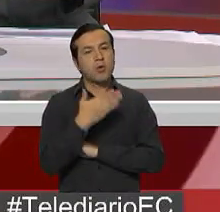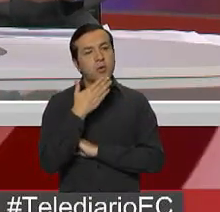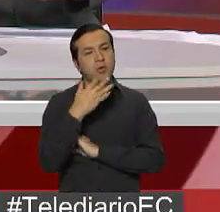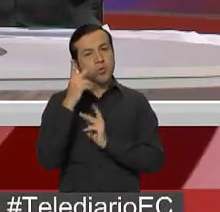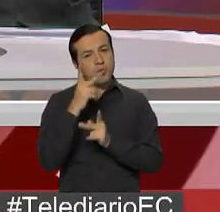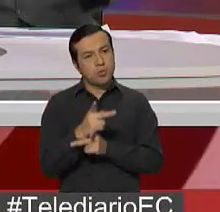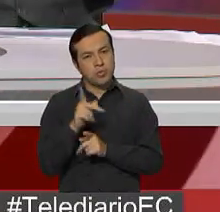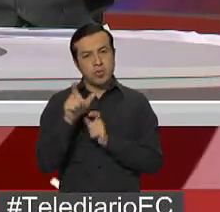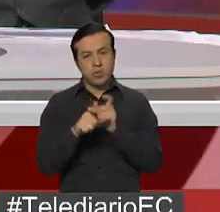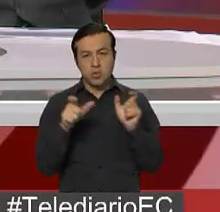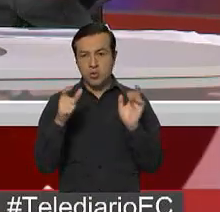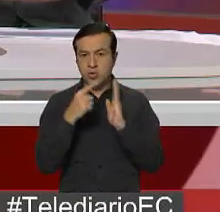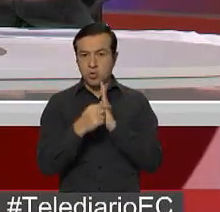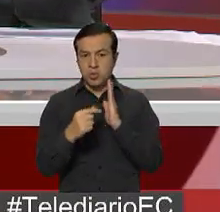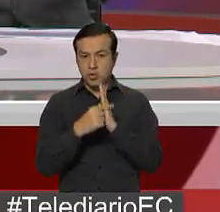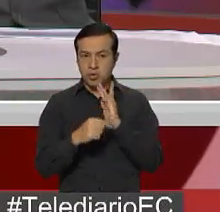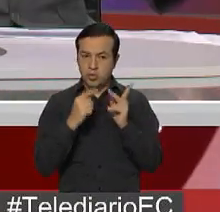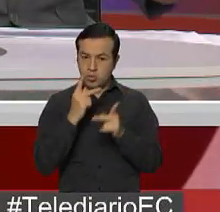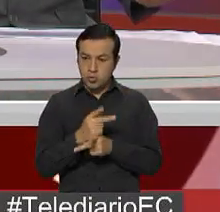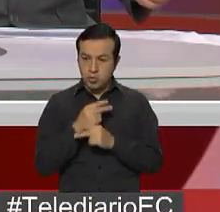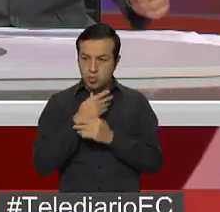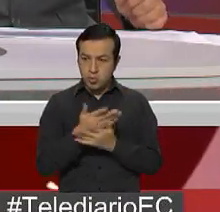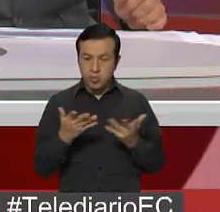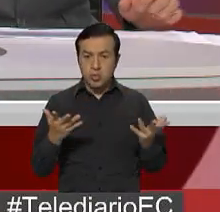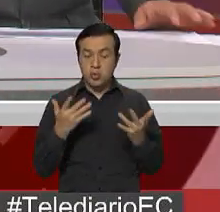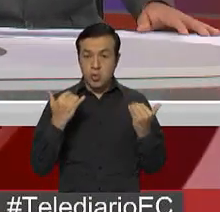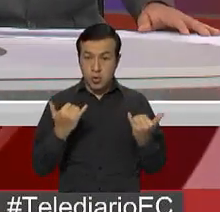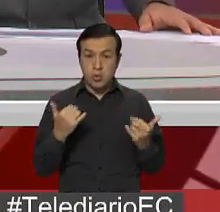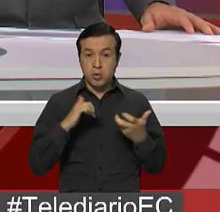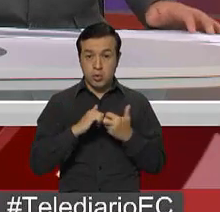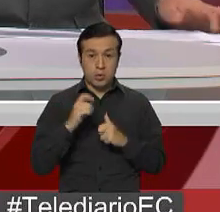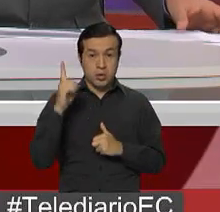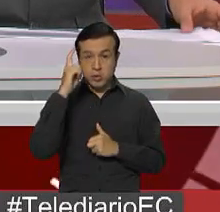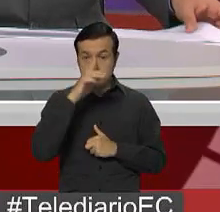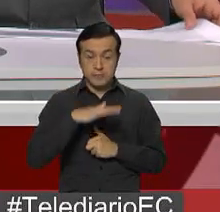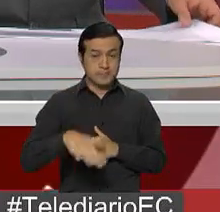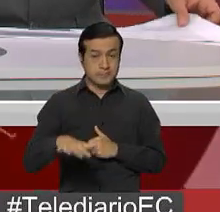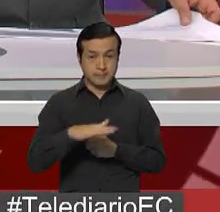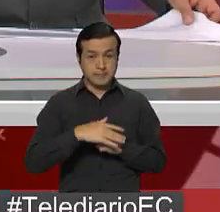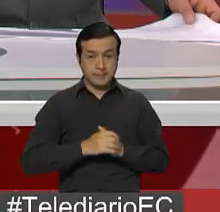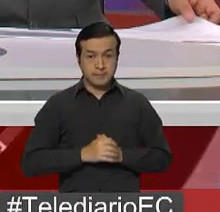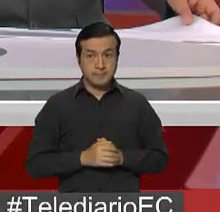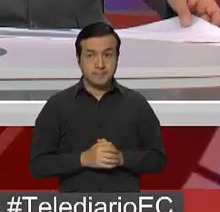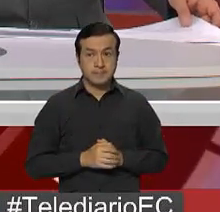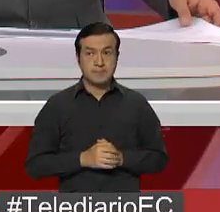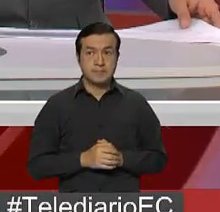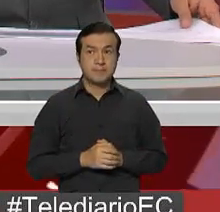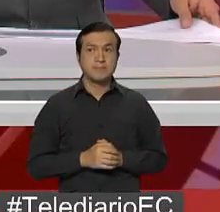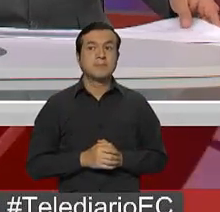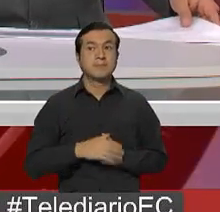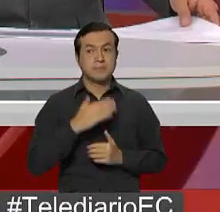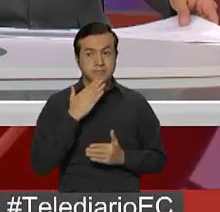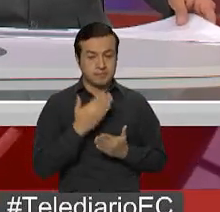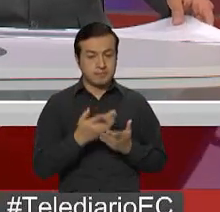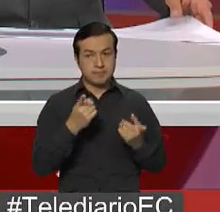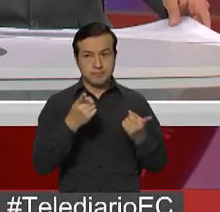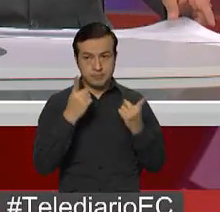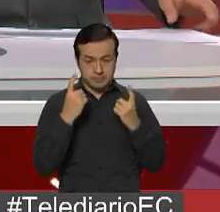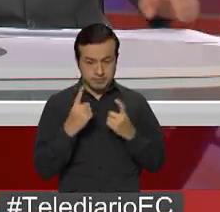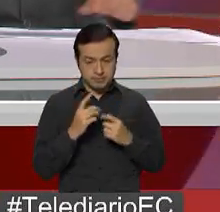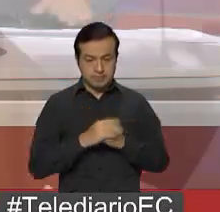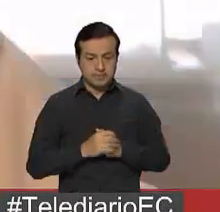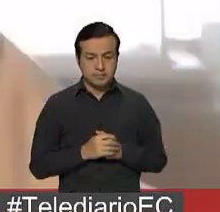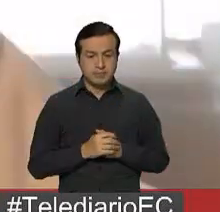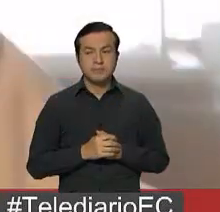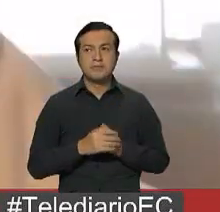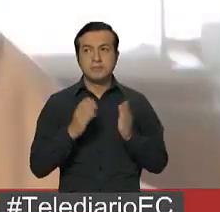proteger a los cuenta ahorristas frente a esta situación que estamos viviendo gracias la pregunta mire nosotros